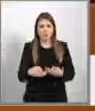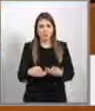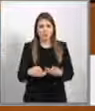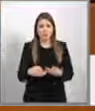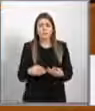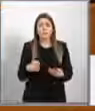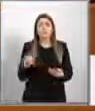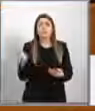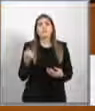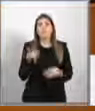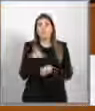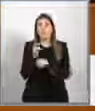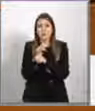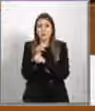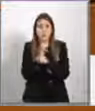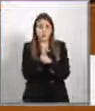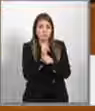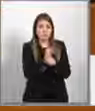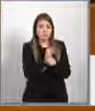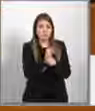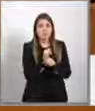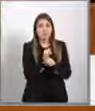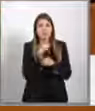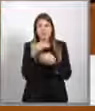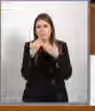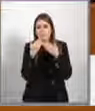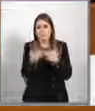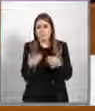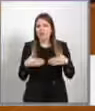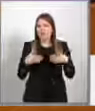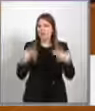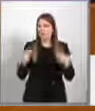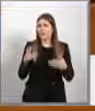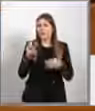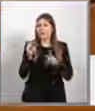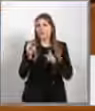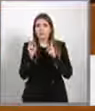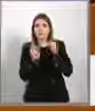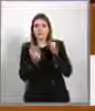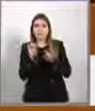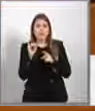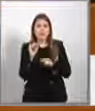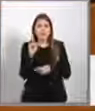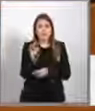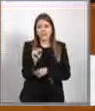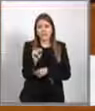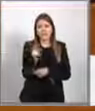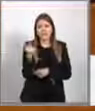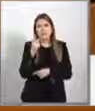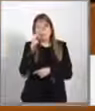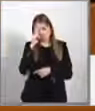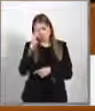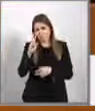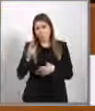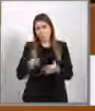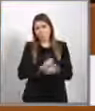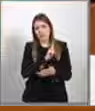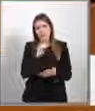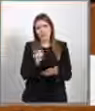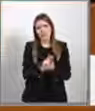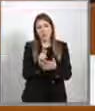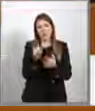Que la calidad de las investigaciones no esté en duda, que no haya discrecionalidad, que se respeten la ley y los